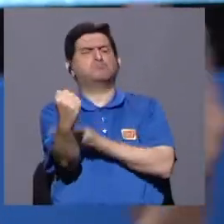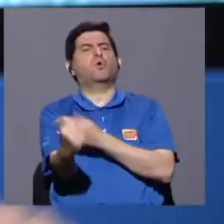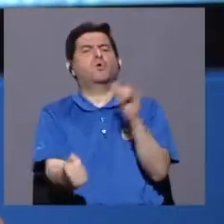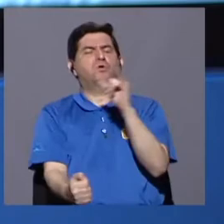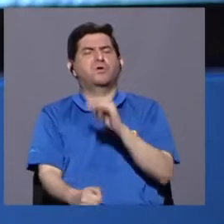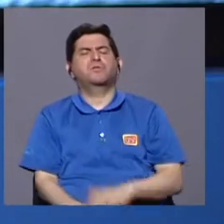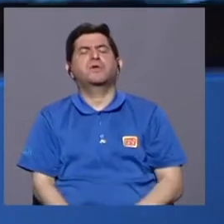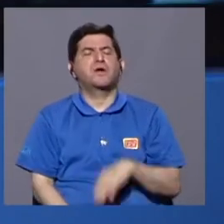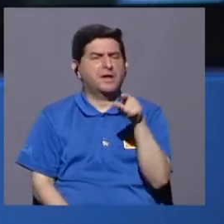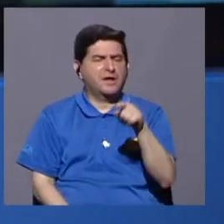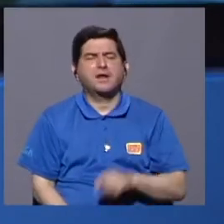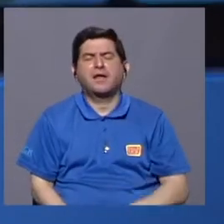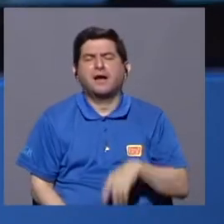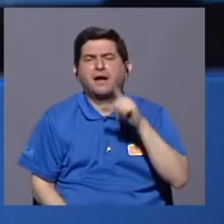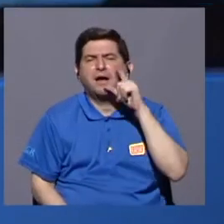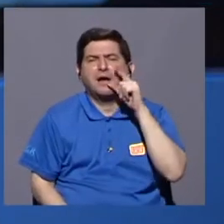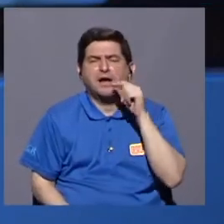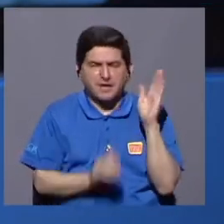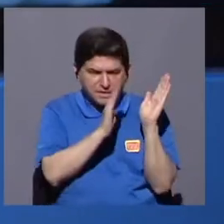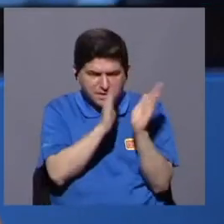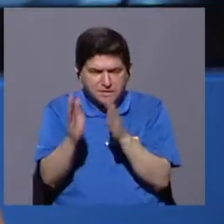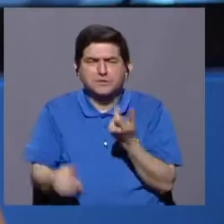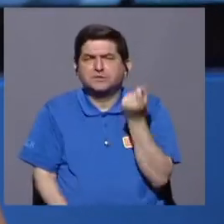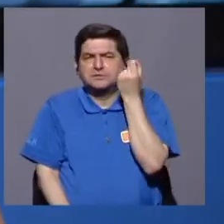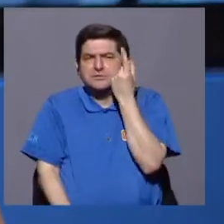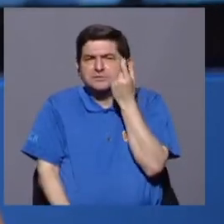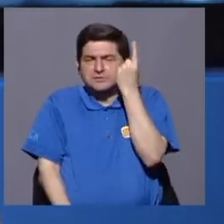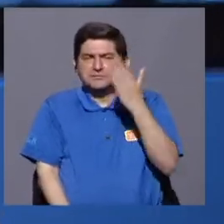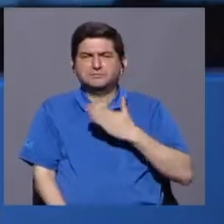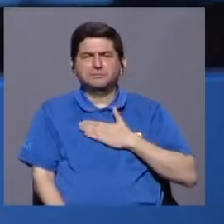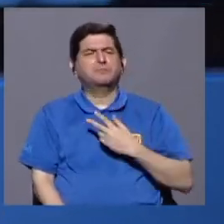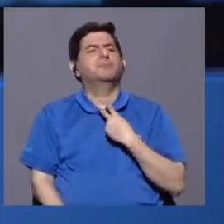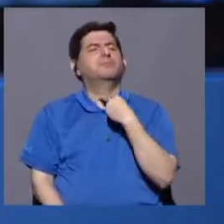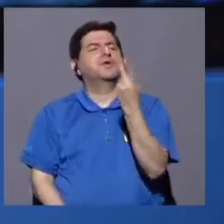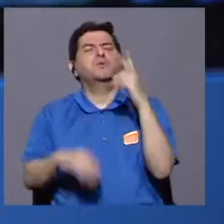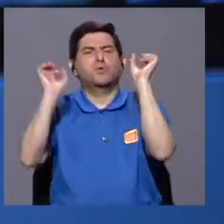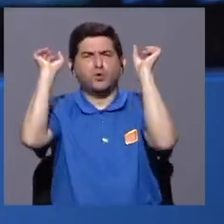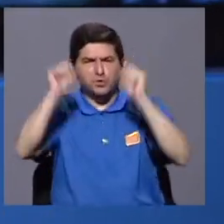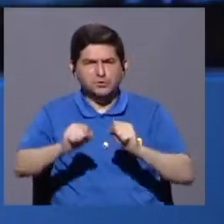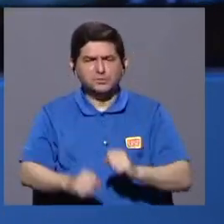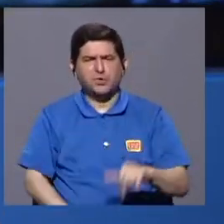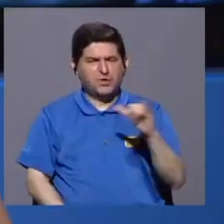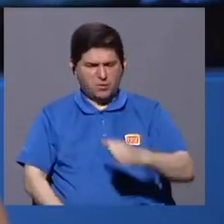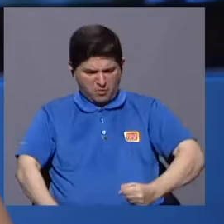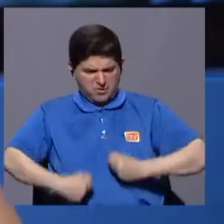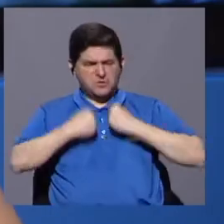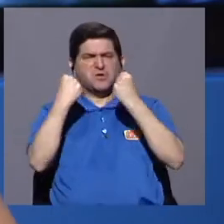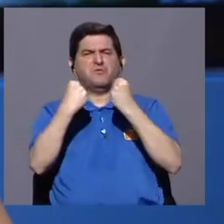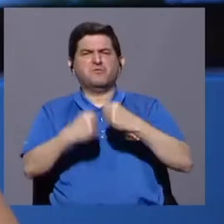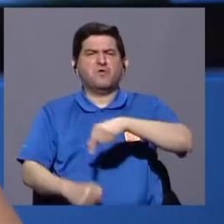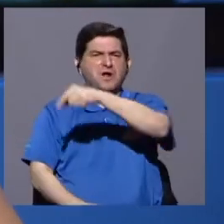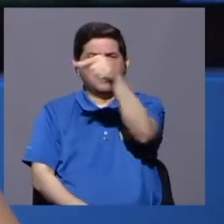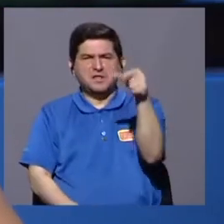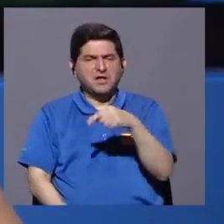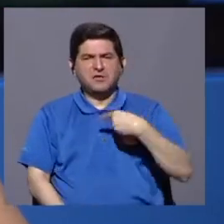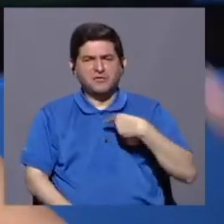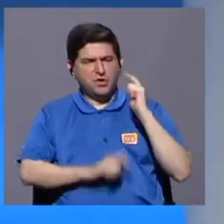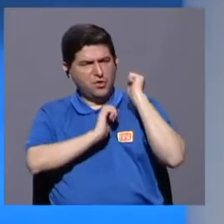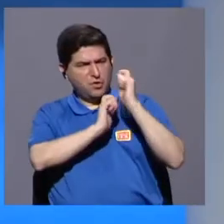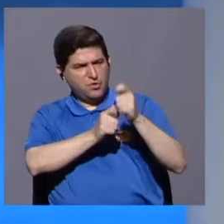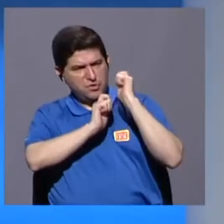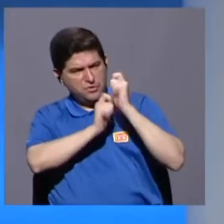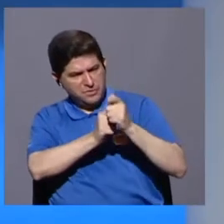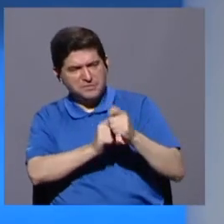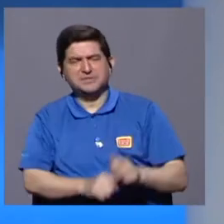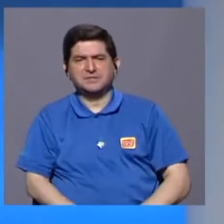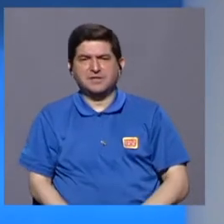esas aves organizadas. Comprendí que mi voz podía ser tan bravía como el río donde una vez pesqué y que